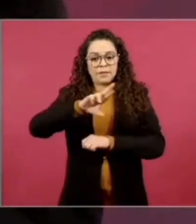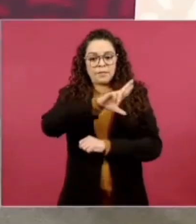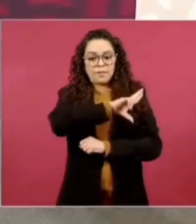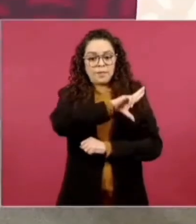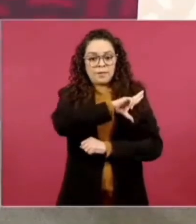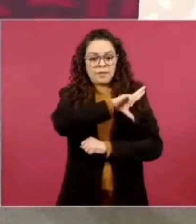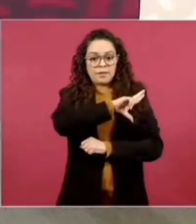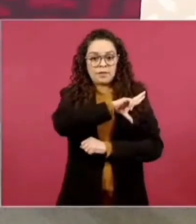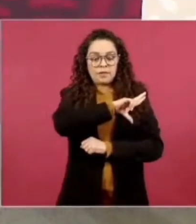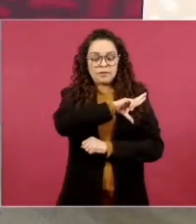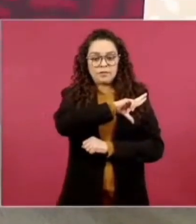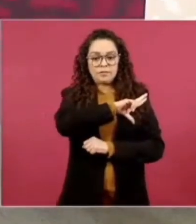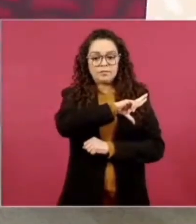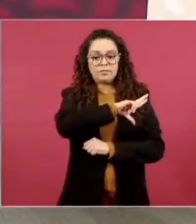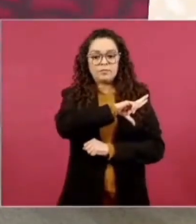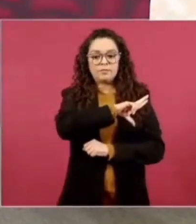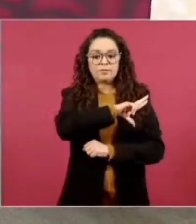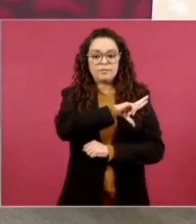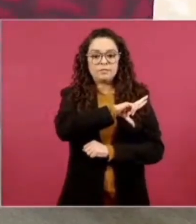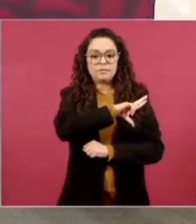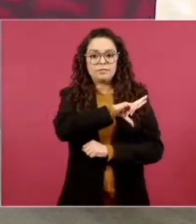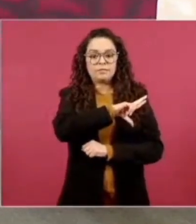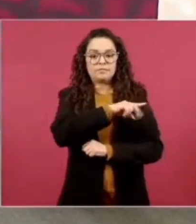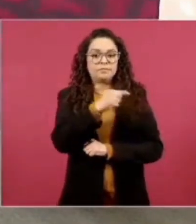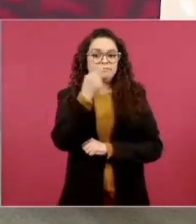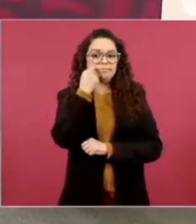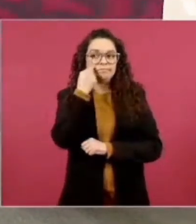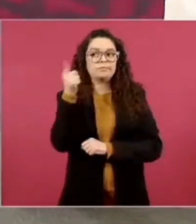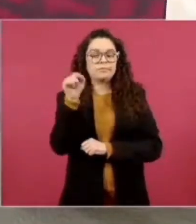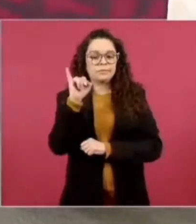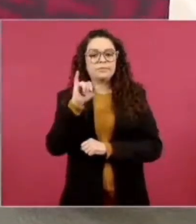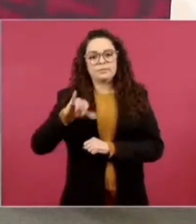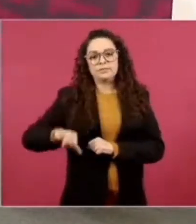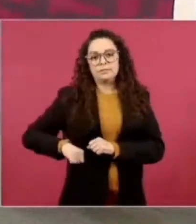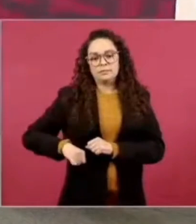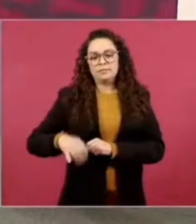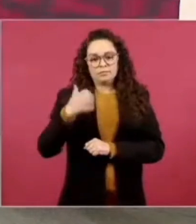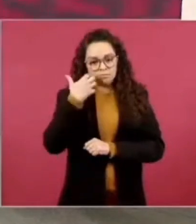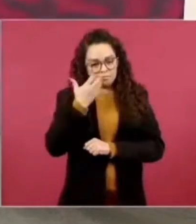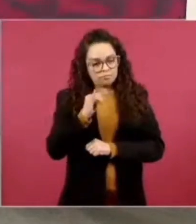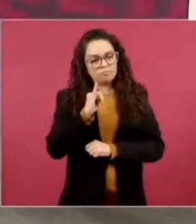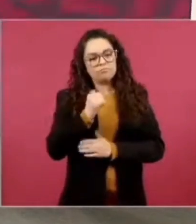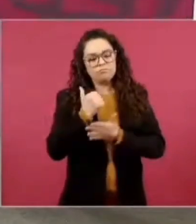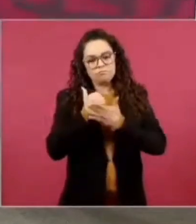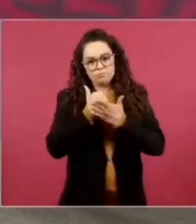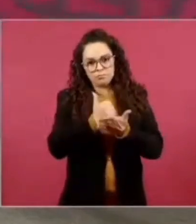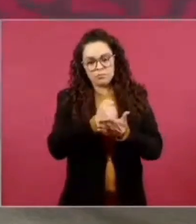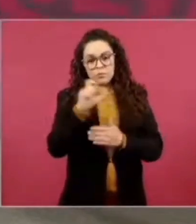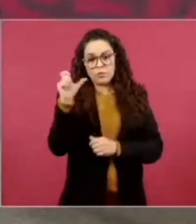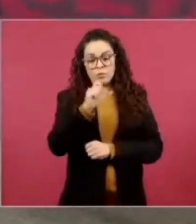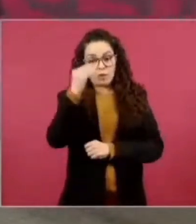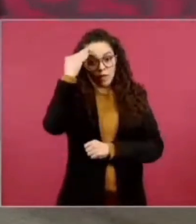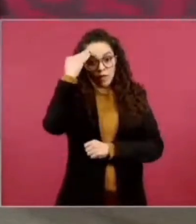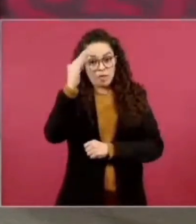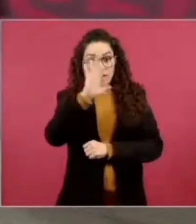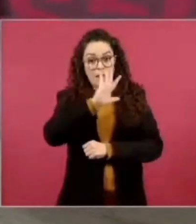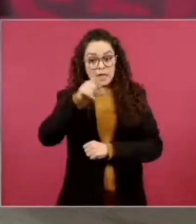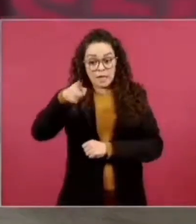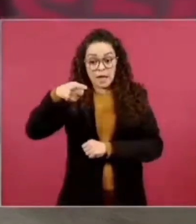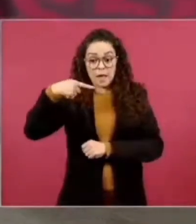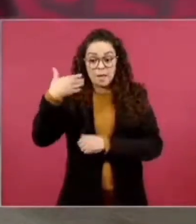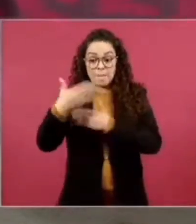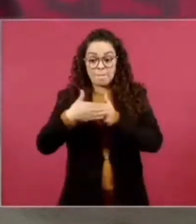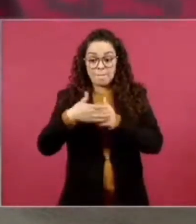una participación mayor para que al momento de la jubilación el trabajador